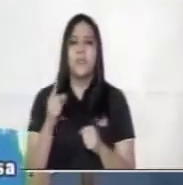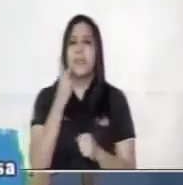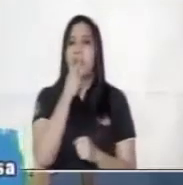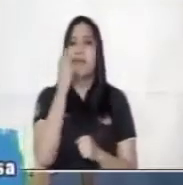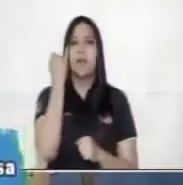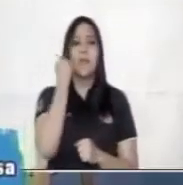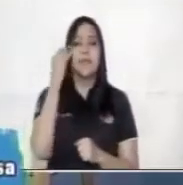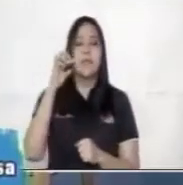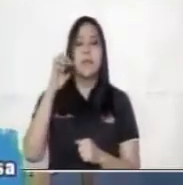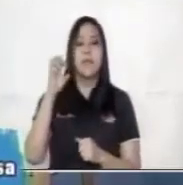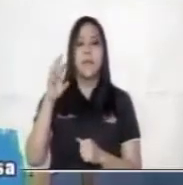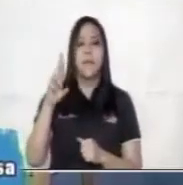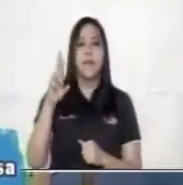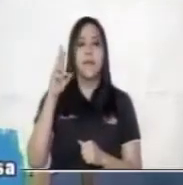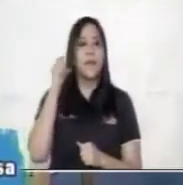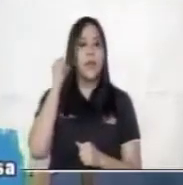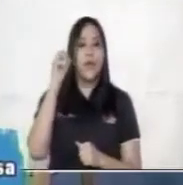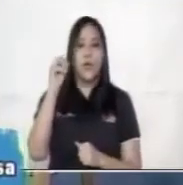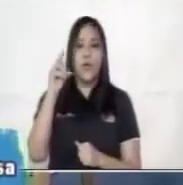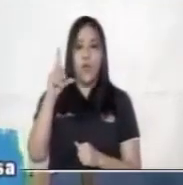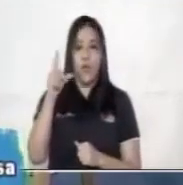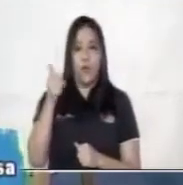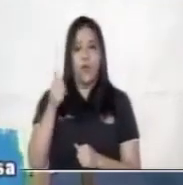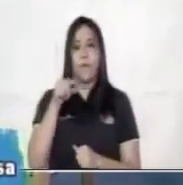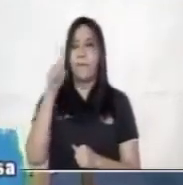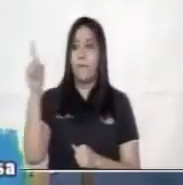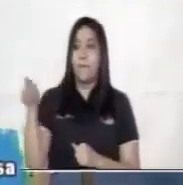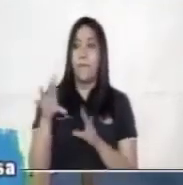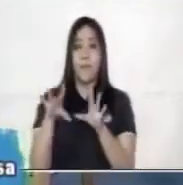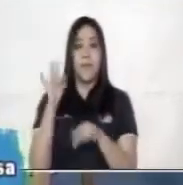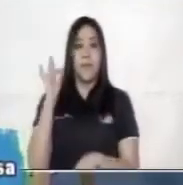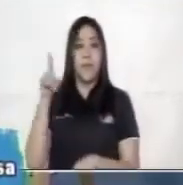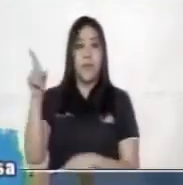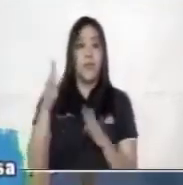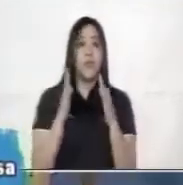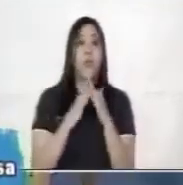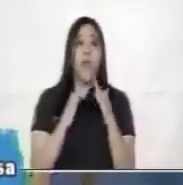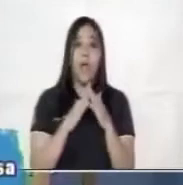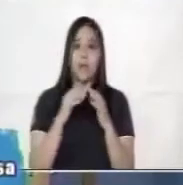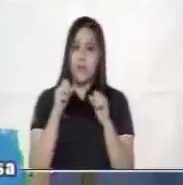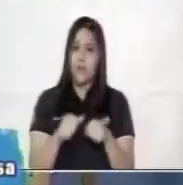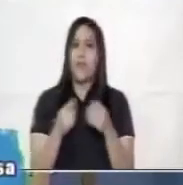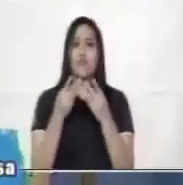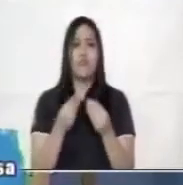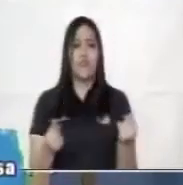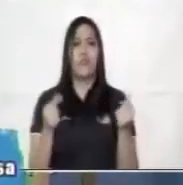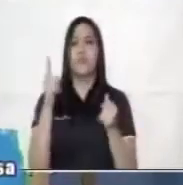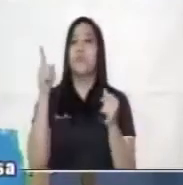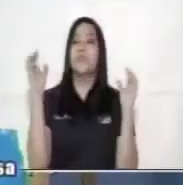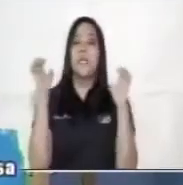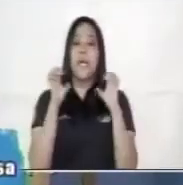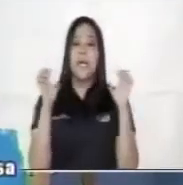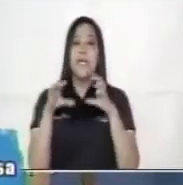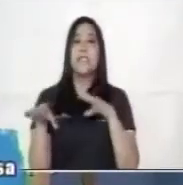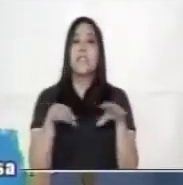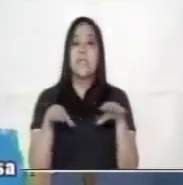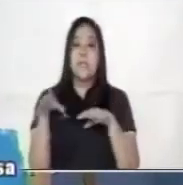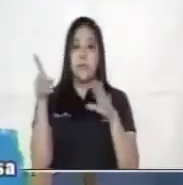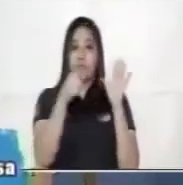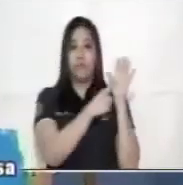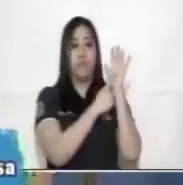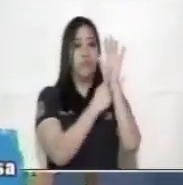hipérbola. Bien, te invito a que resuelvas en casa entonces este ejercicio que se te